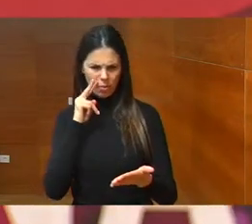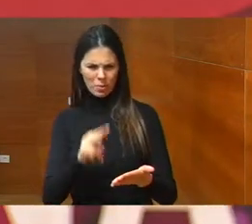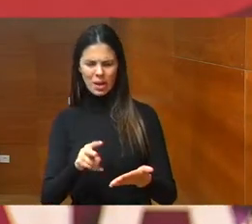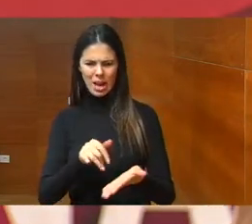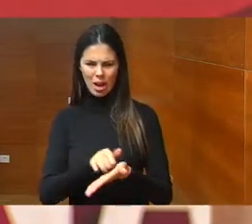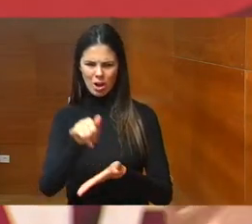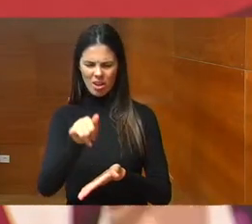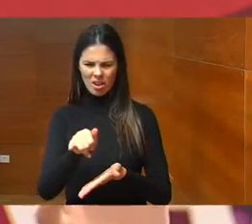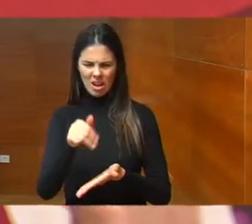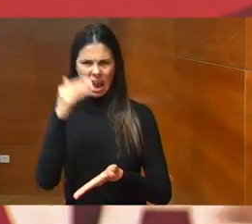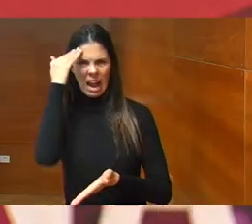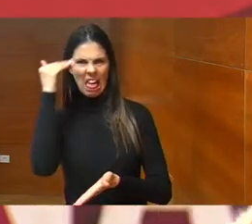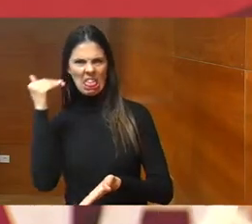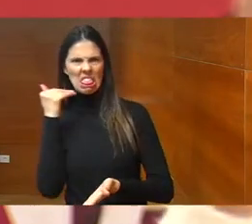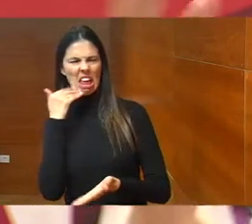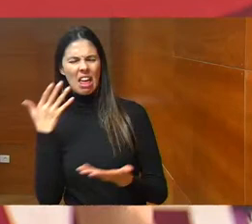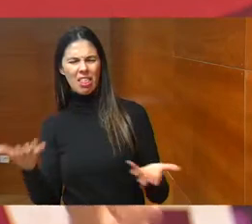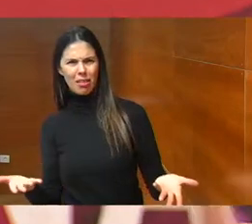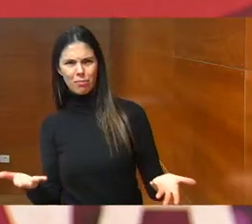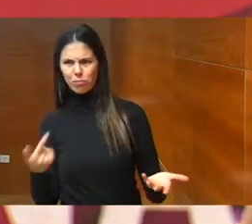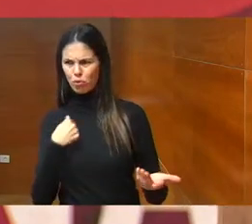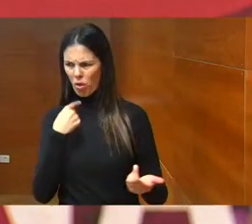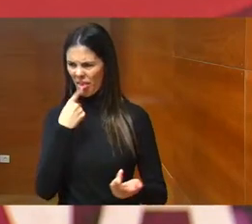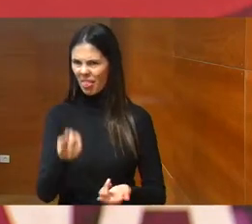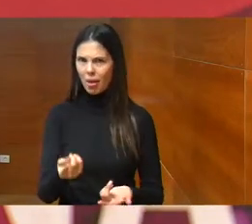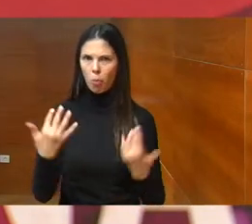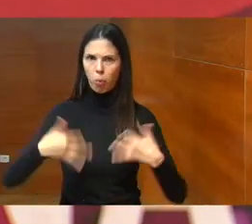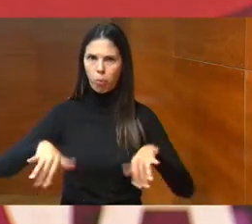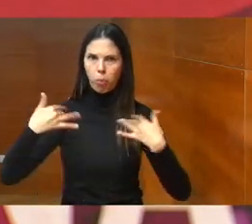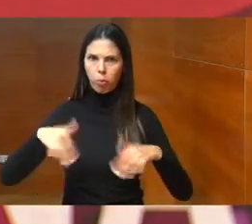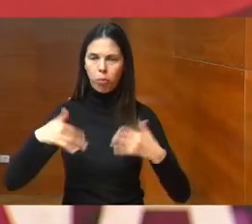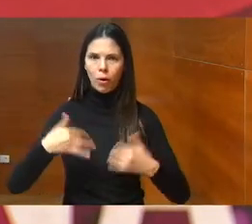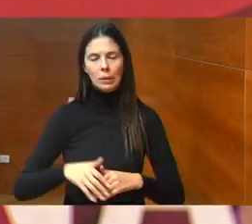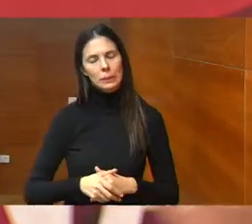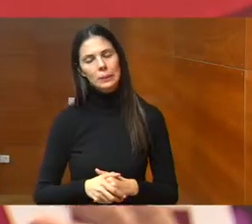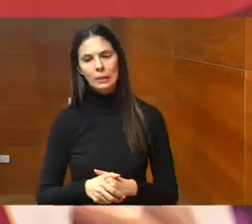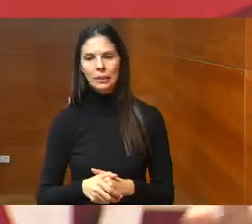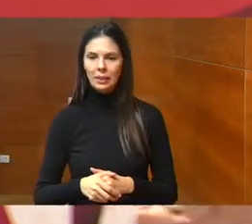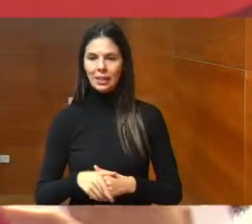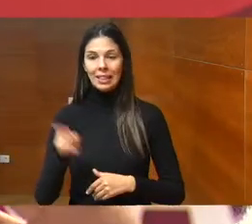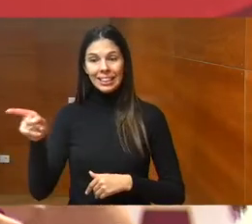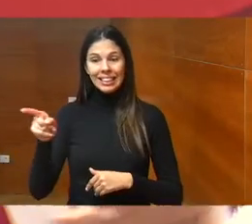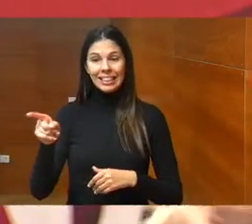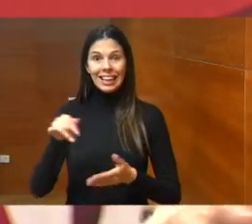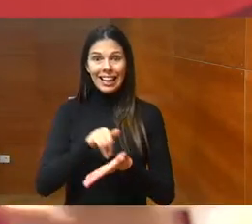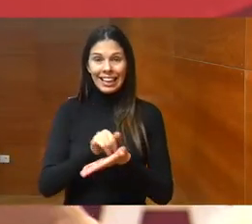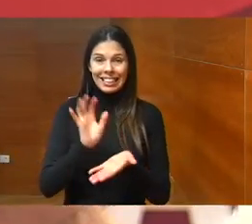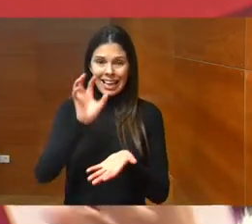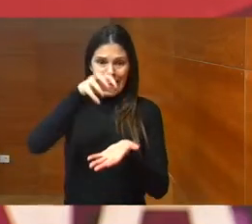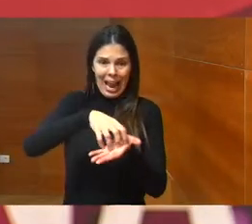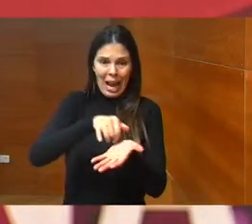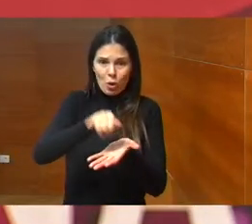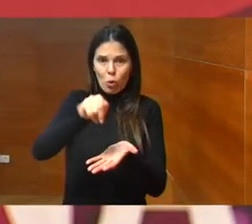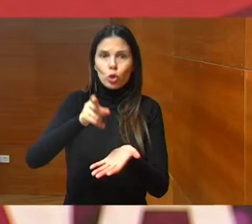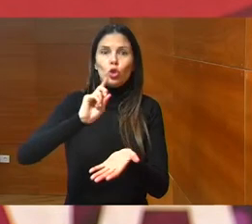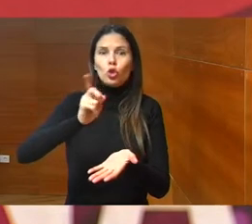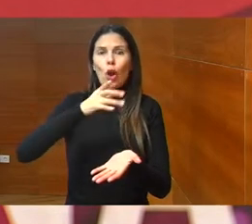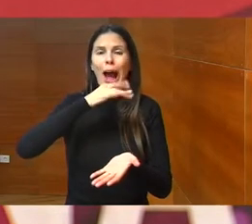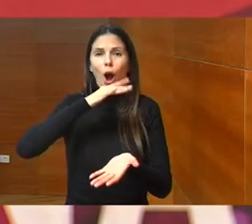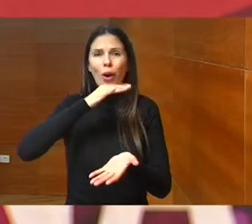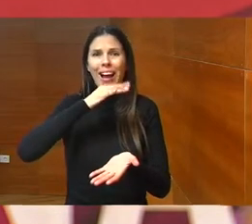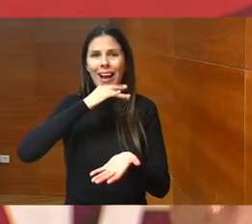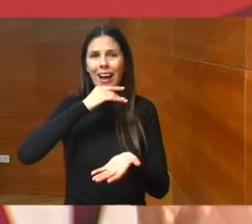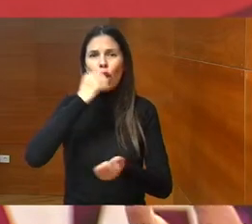en la lazada esto esto era bomba bueno de aeropuerto claro solo quedó un apartamento no